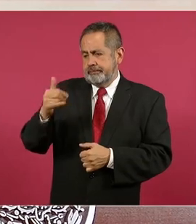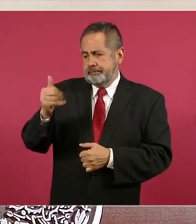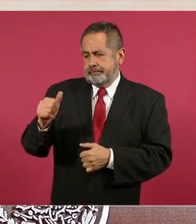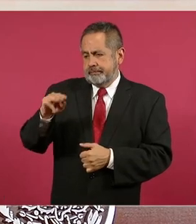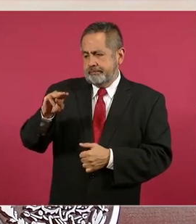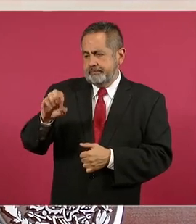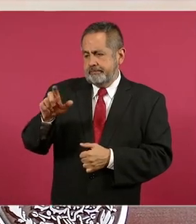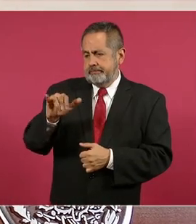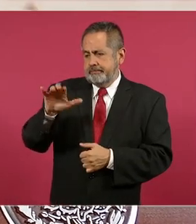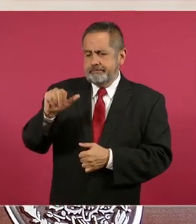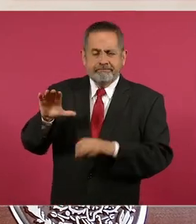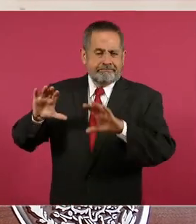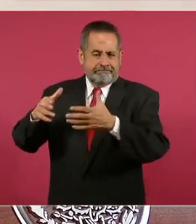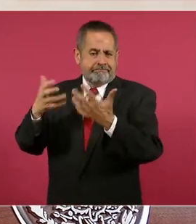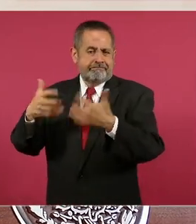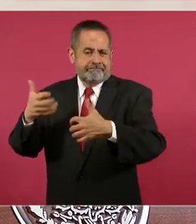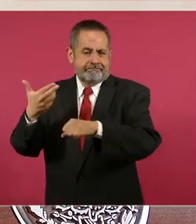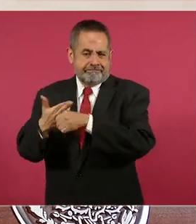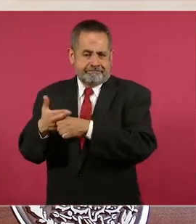que